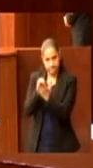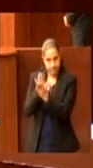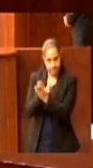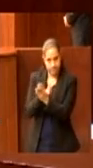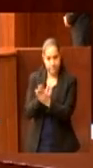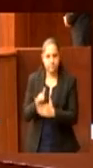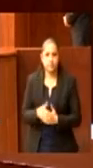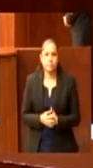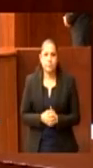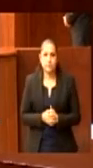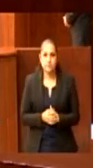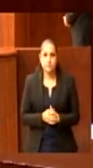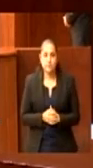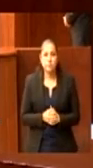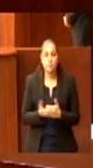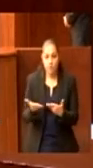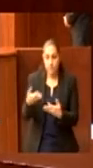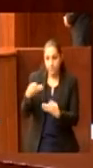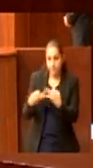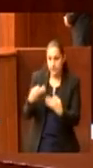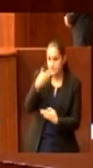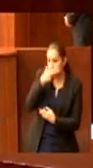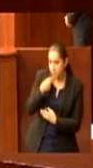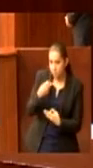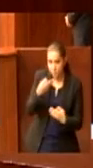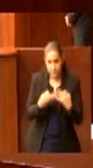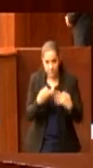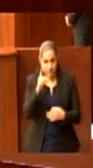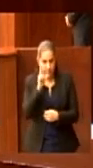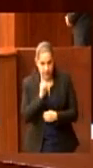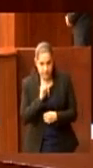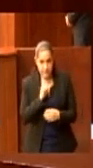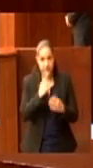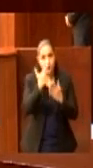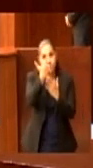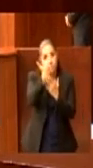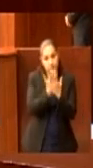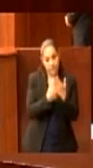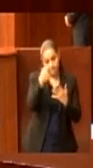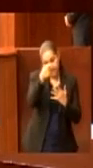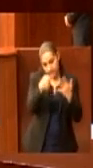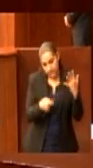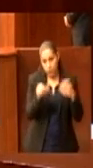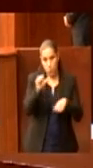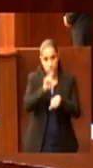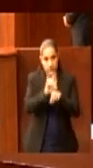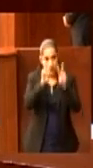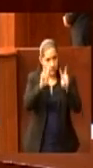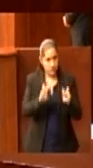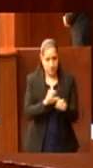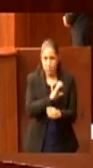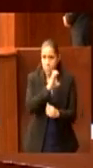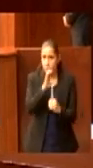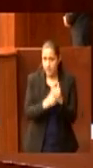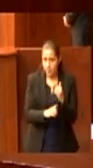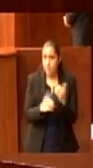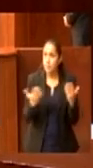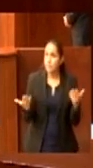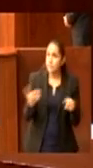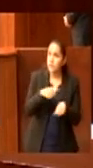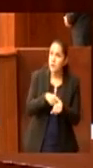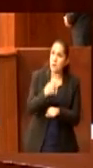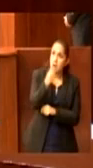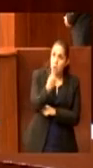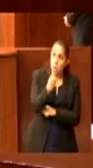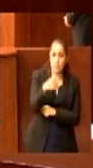sancionadores magistrada magistrado agotamos el orden de la lista de hoy así es que a la una